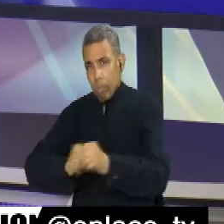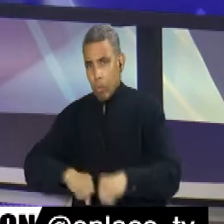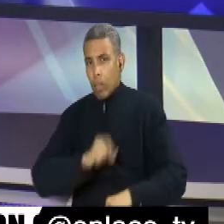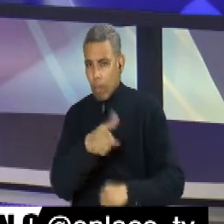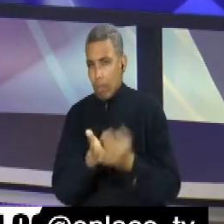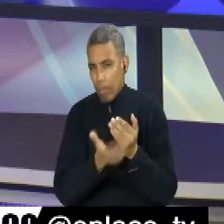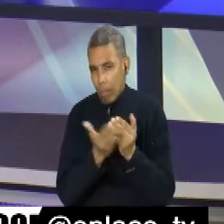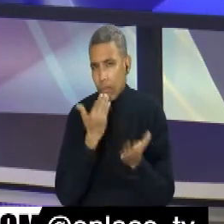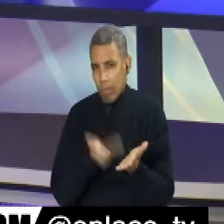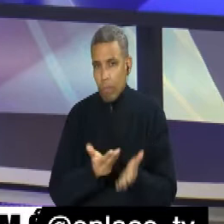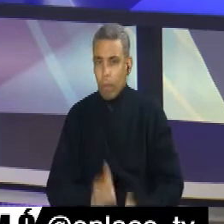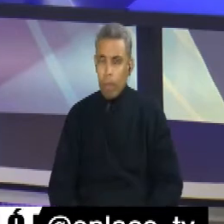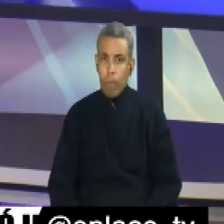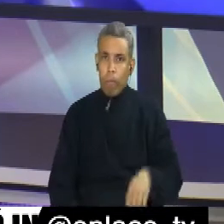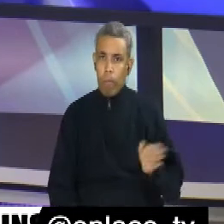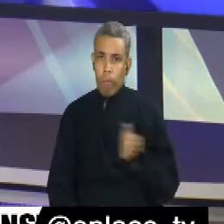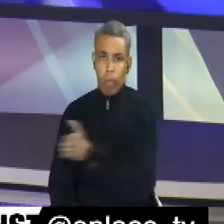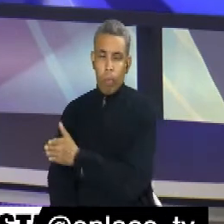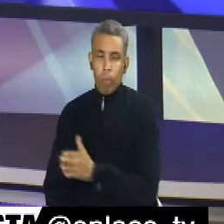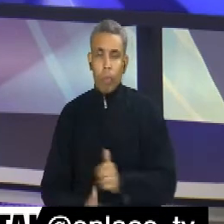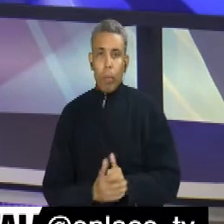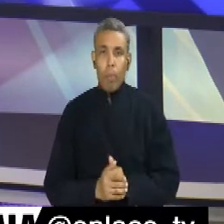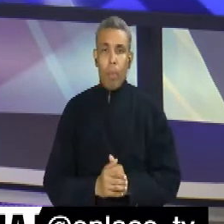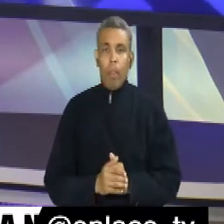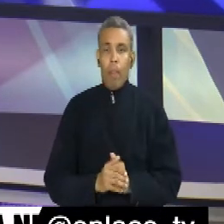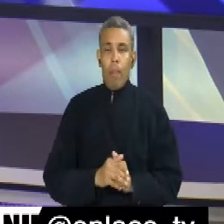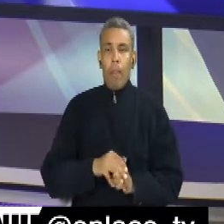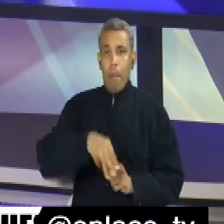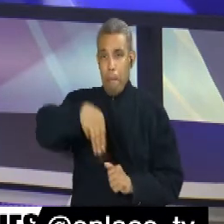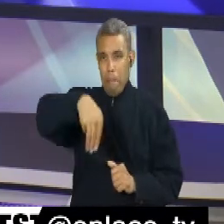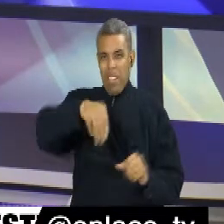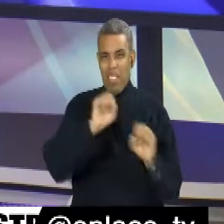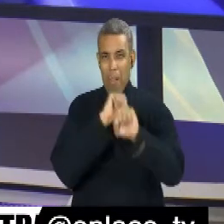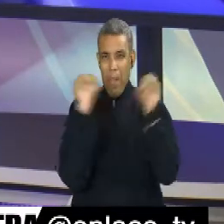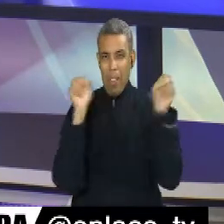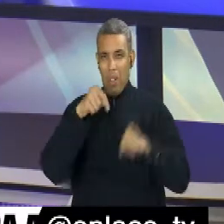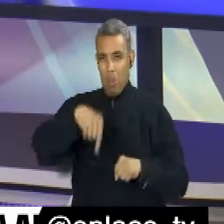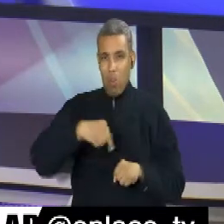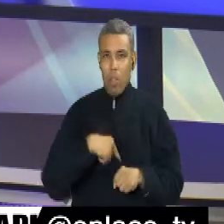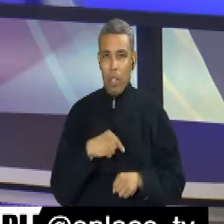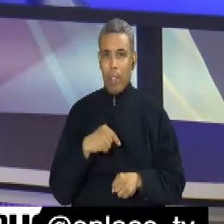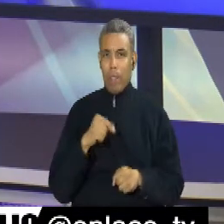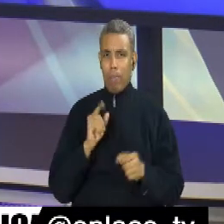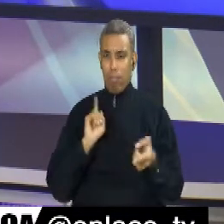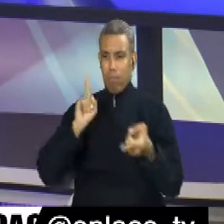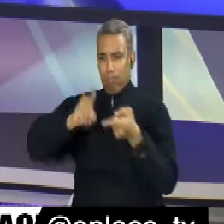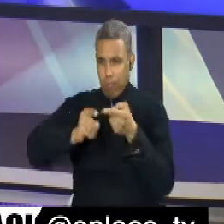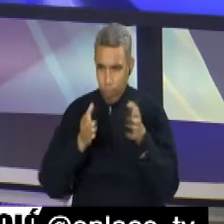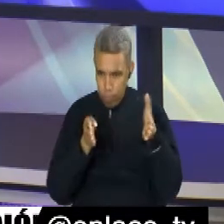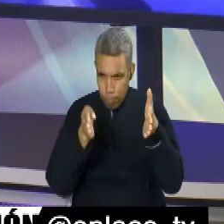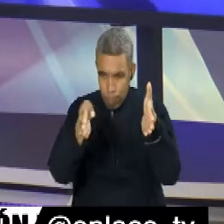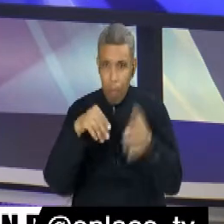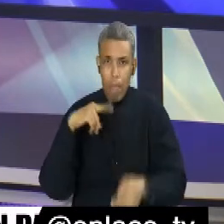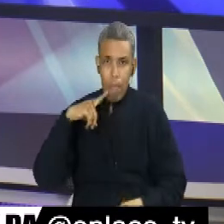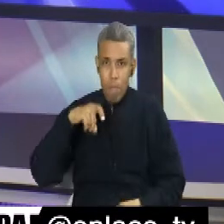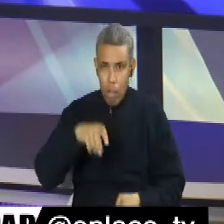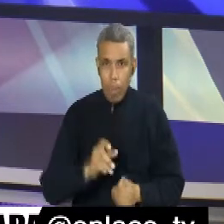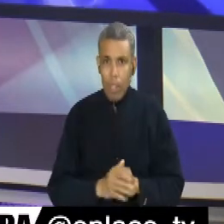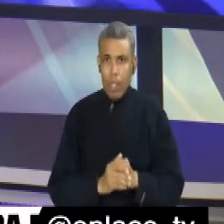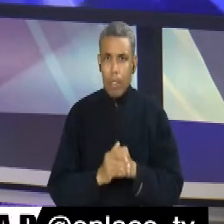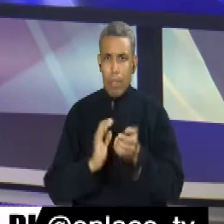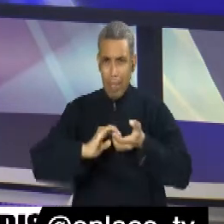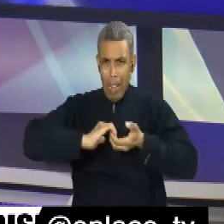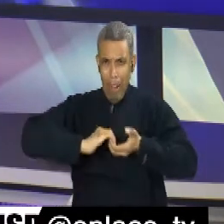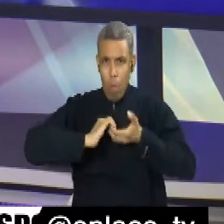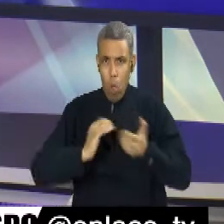Un camión cisterna se incendió la mañana de este martes y produjo el cierre de la vía a la ciudad de Bucaramanga. En el hecho solo hubo pérdidas